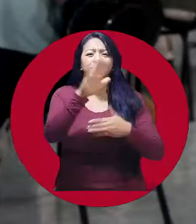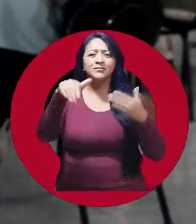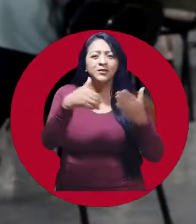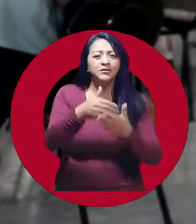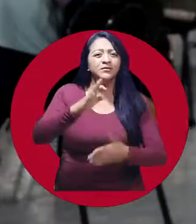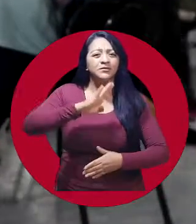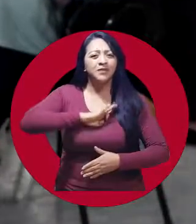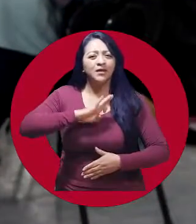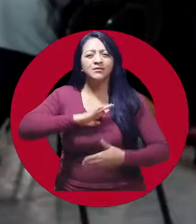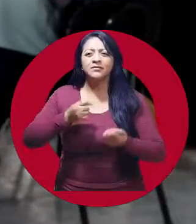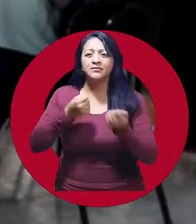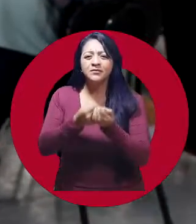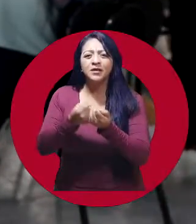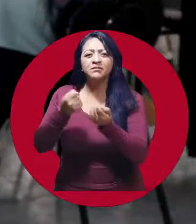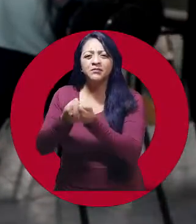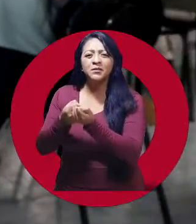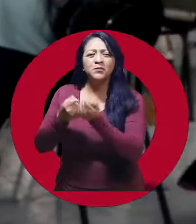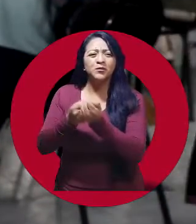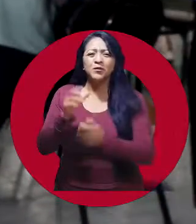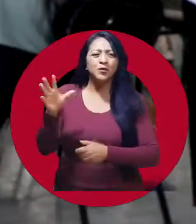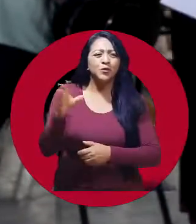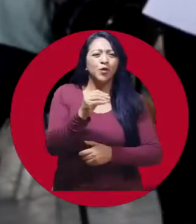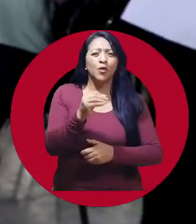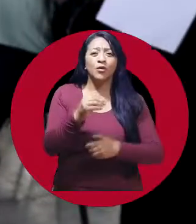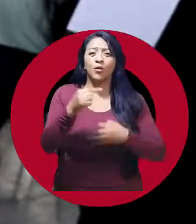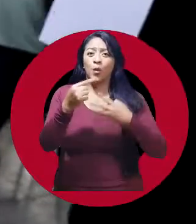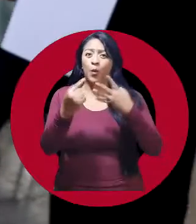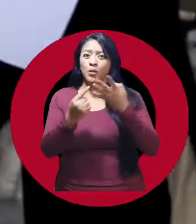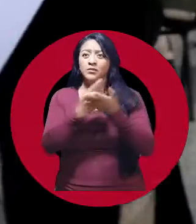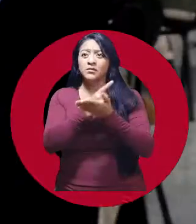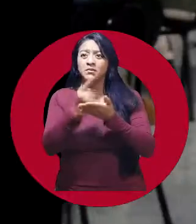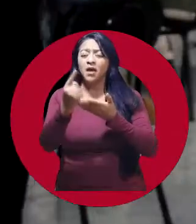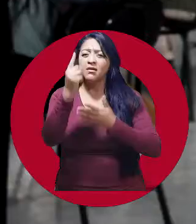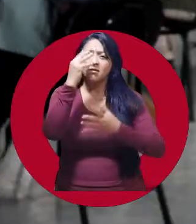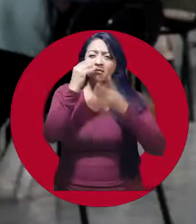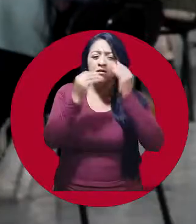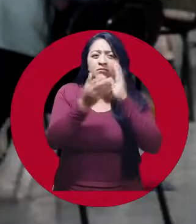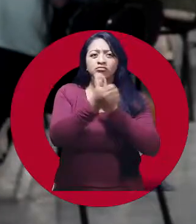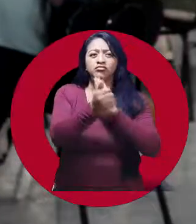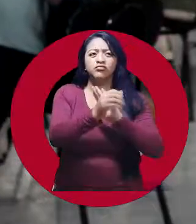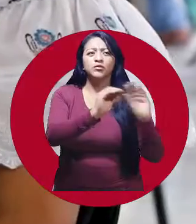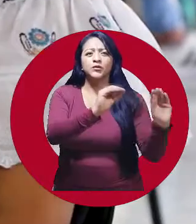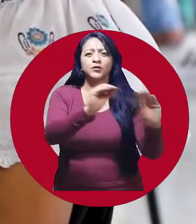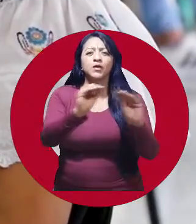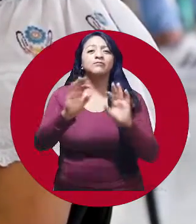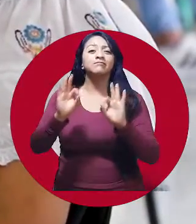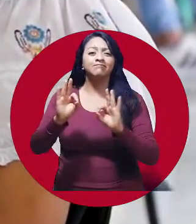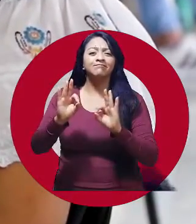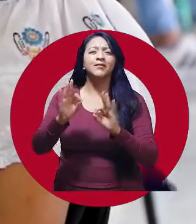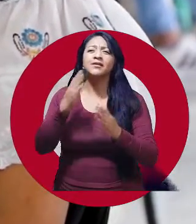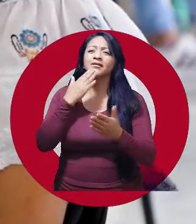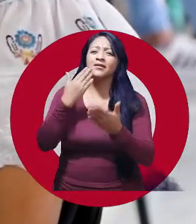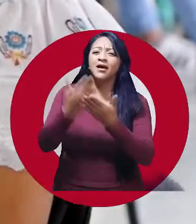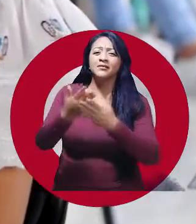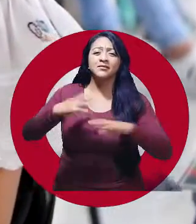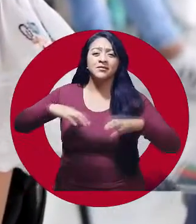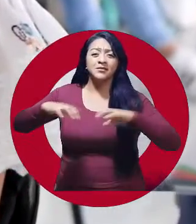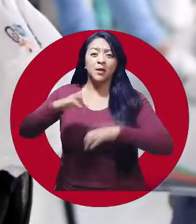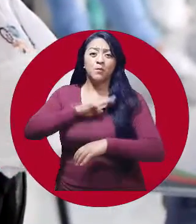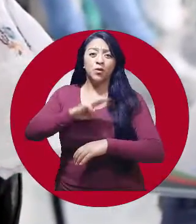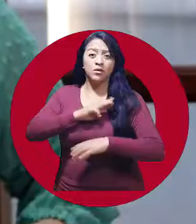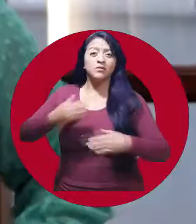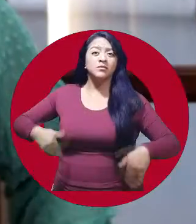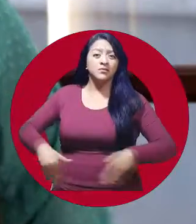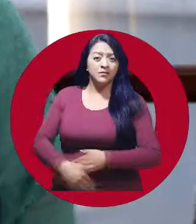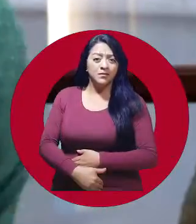los técnicos que nos han apoyado todo esto así. 4 semanas de capacitación. Este evento se llevó a cabo gracias a la